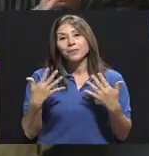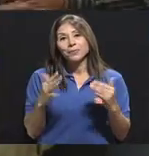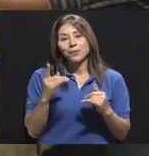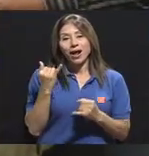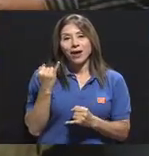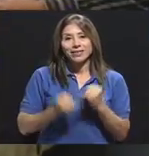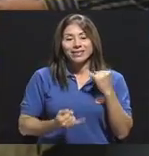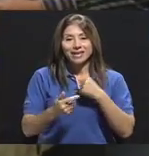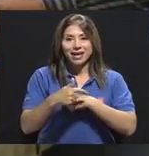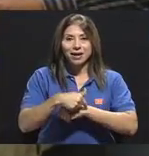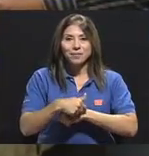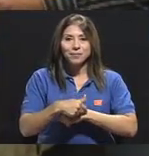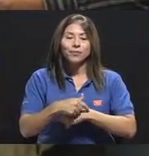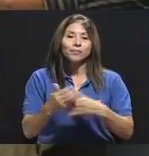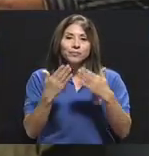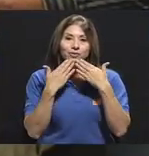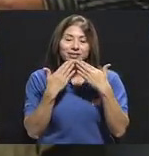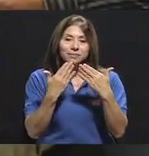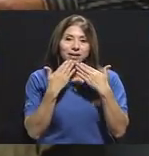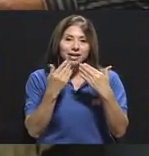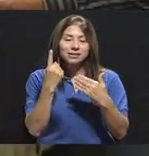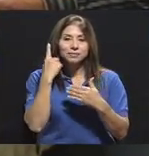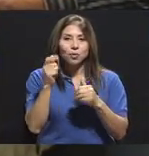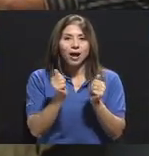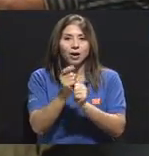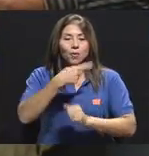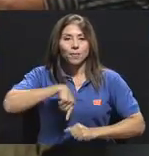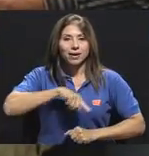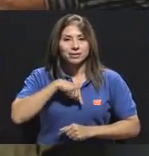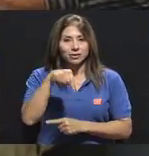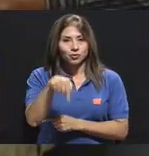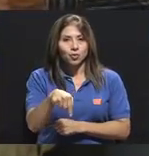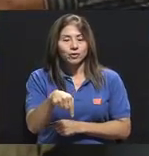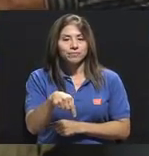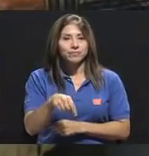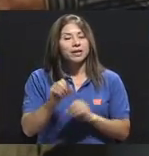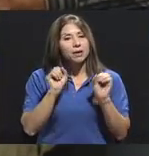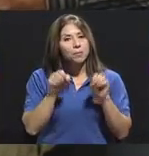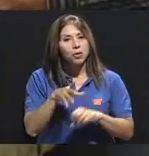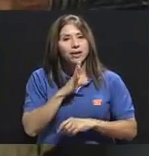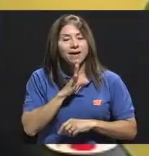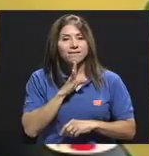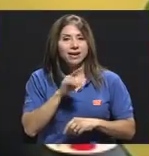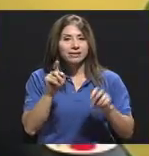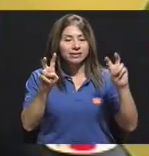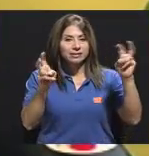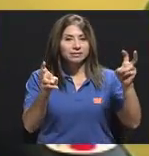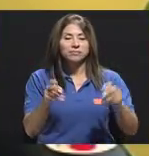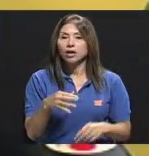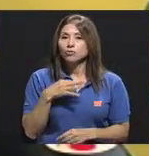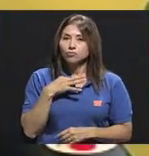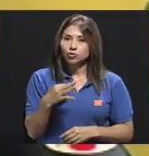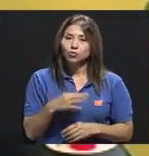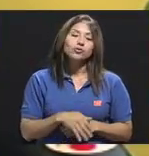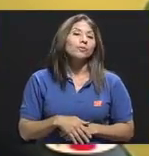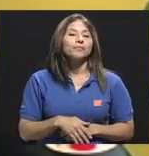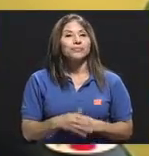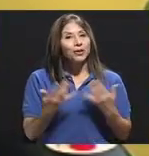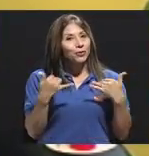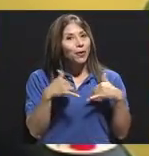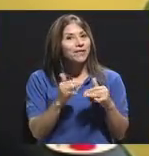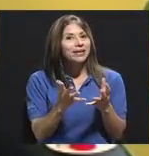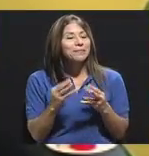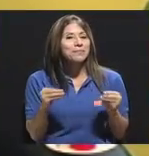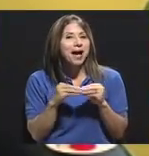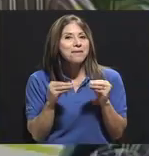ganado Muchísimas gracias profesora por acompañarnos el día de hoy y poder abordar es un gusto aunque nos quedábamos con ganas